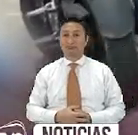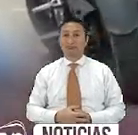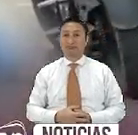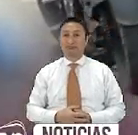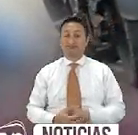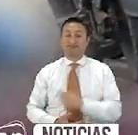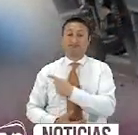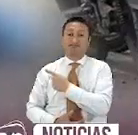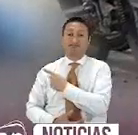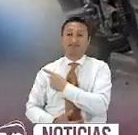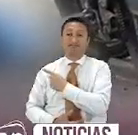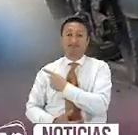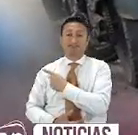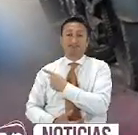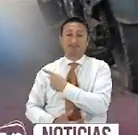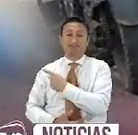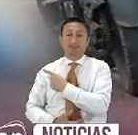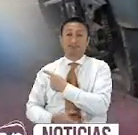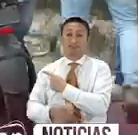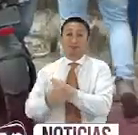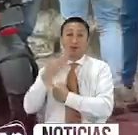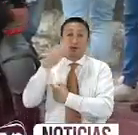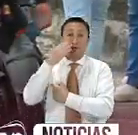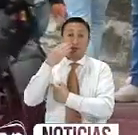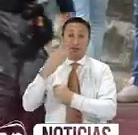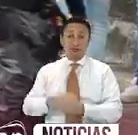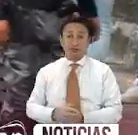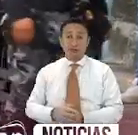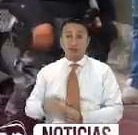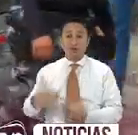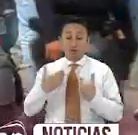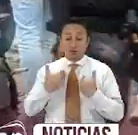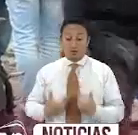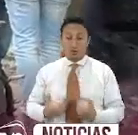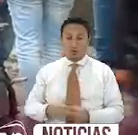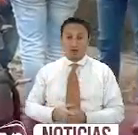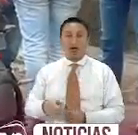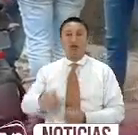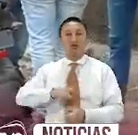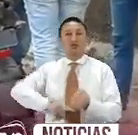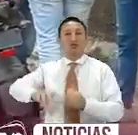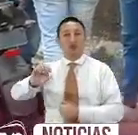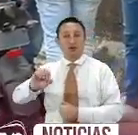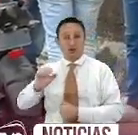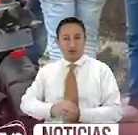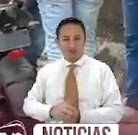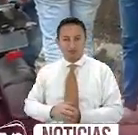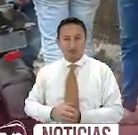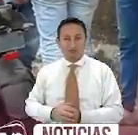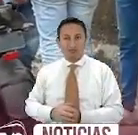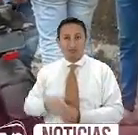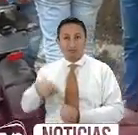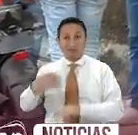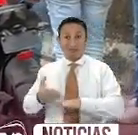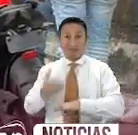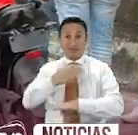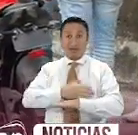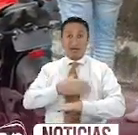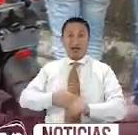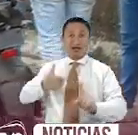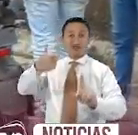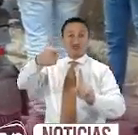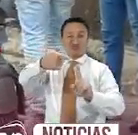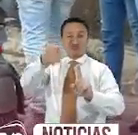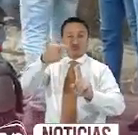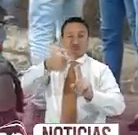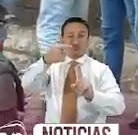Era el llanto desconsolado de una madre sobre el cuerpo sin vida de su hijo, víctima de un ataque de sicarios